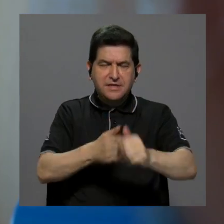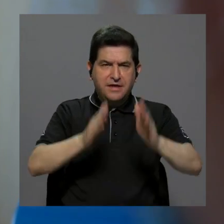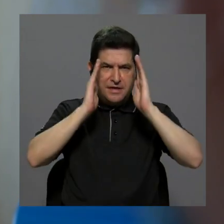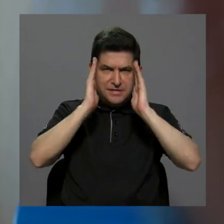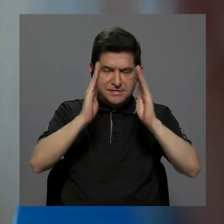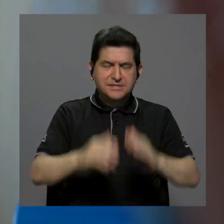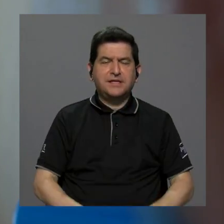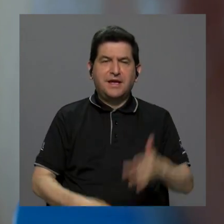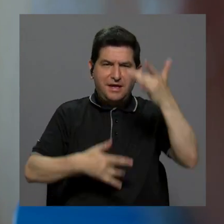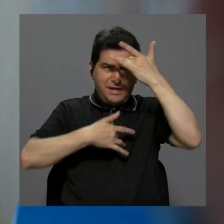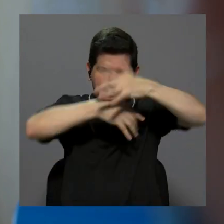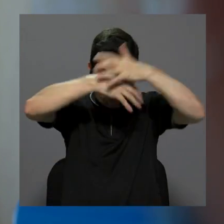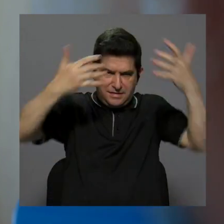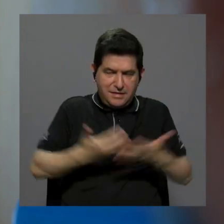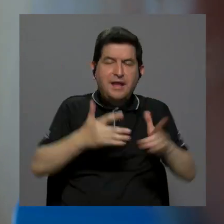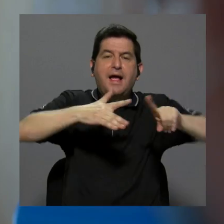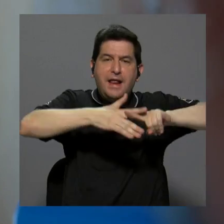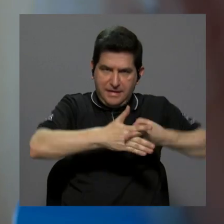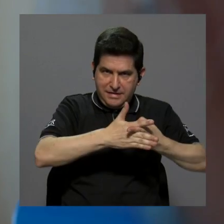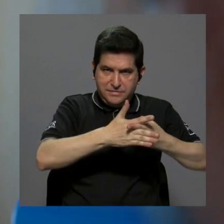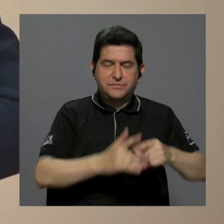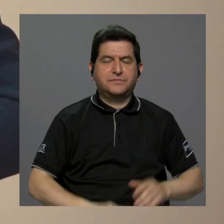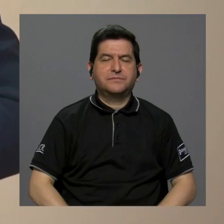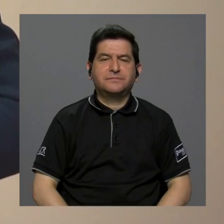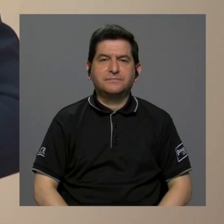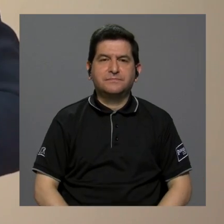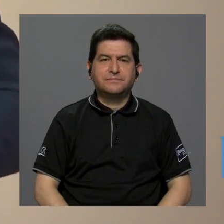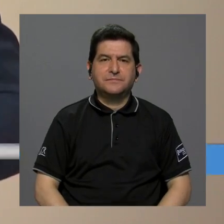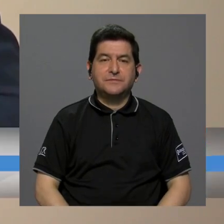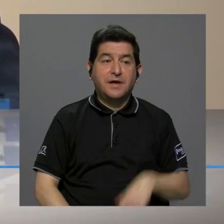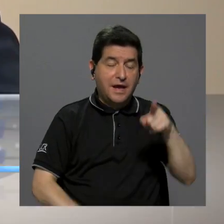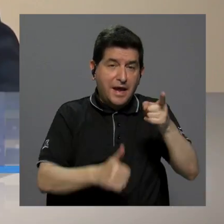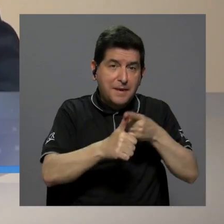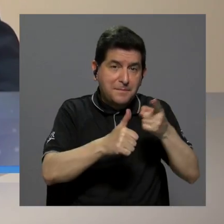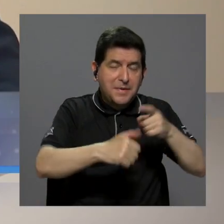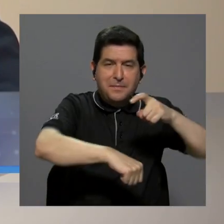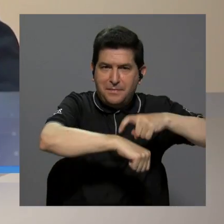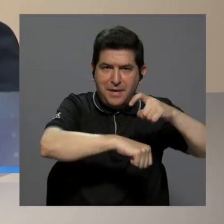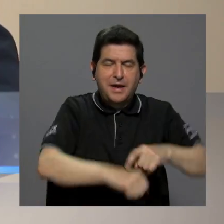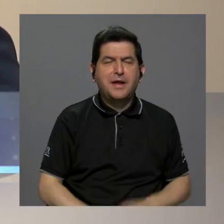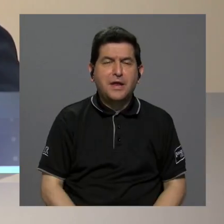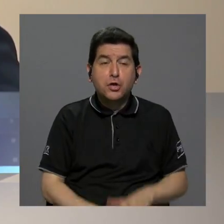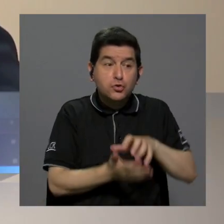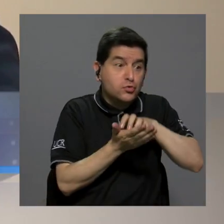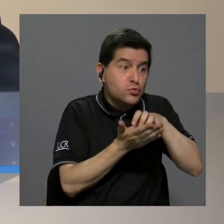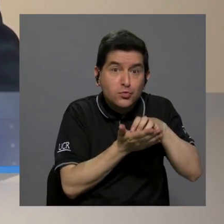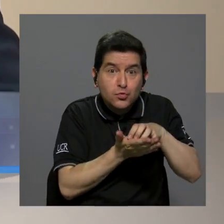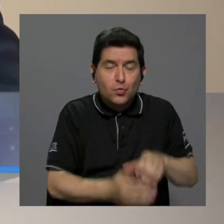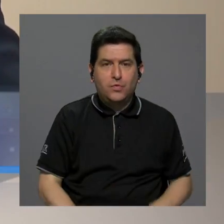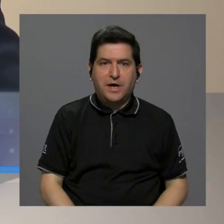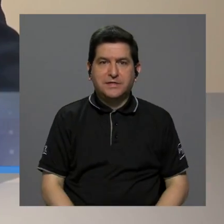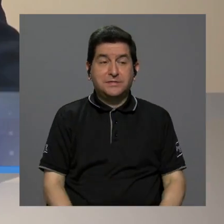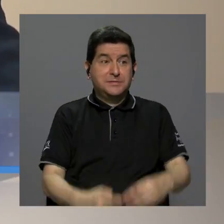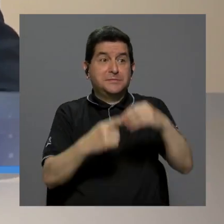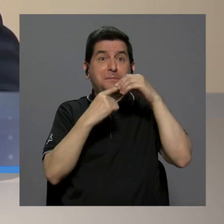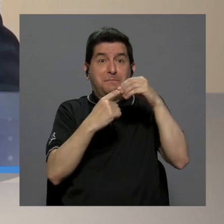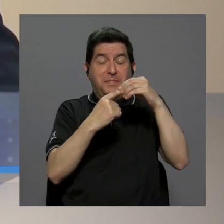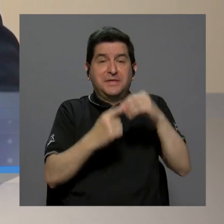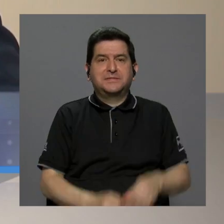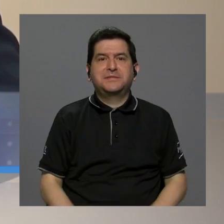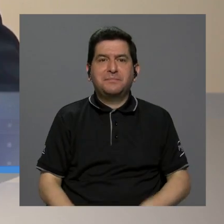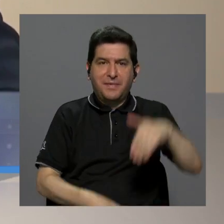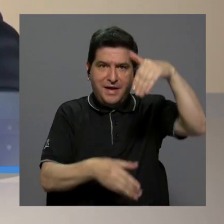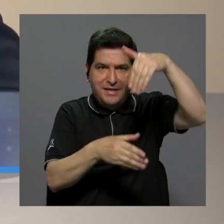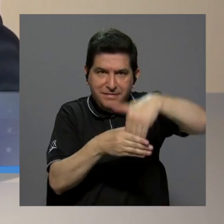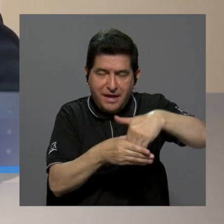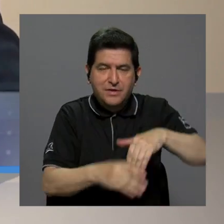la atención de la pandemia desde el inicio. En esos primeros días en que la incertidumbre fue el principal invitado